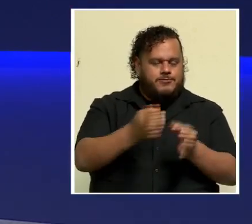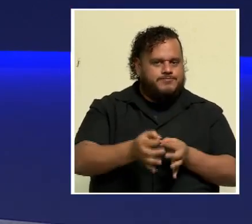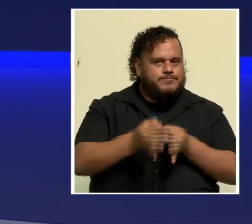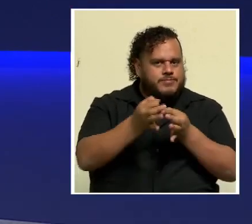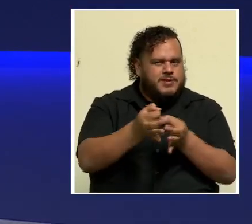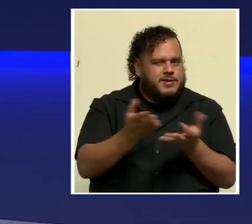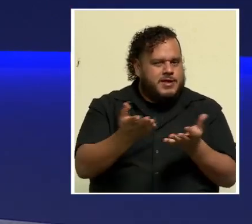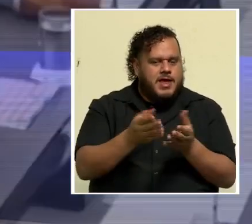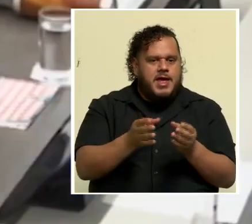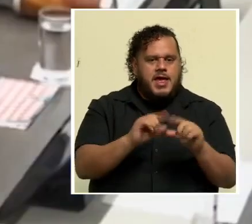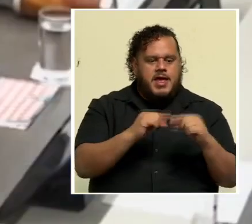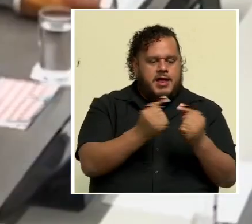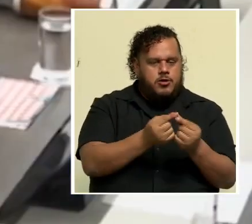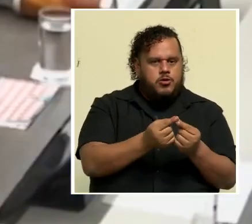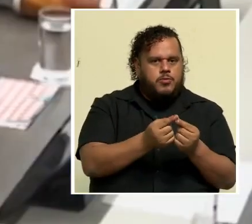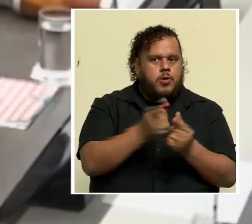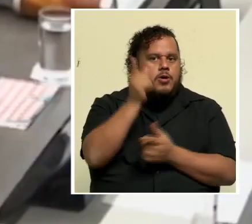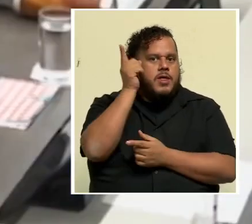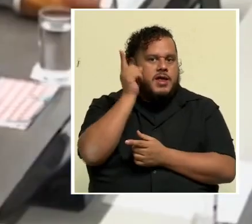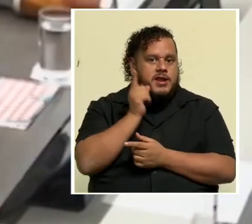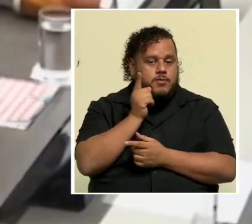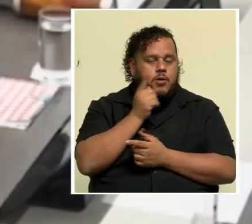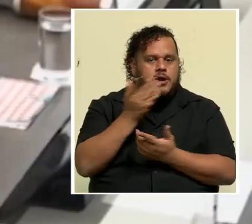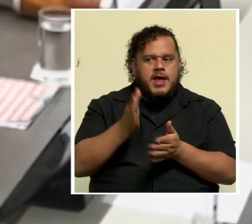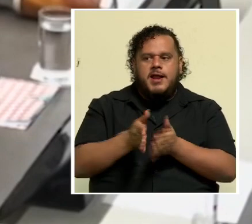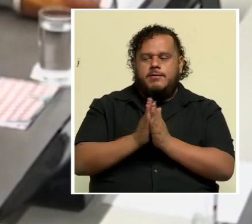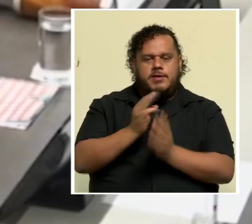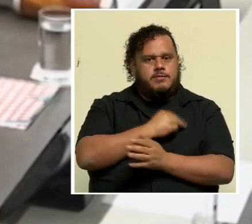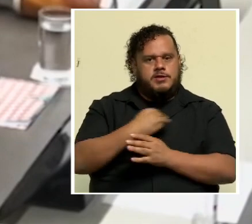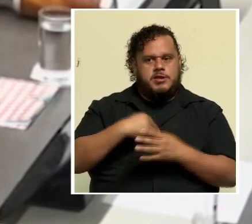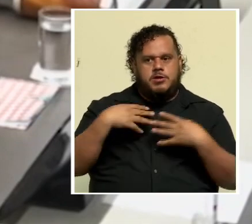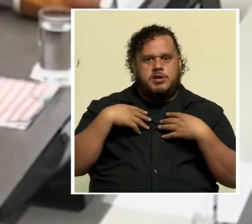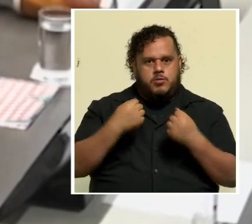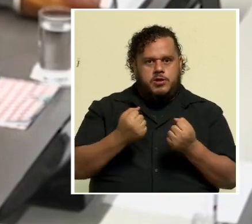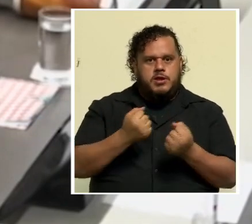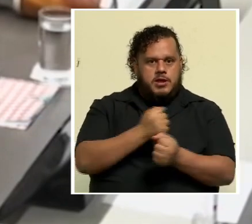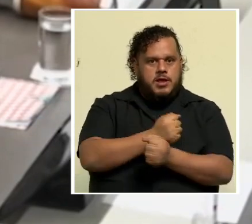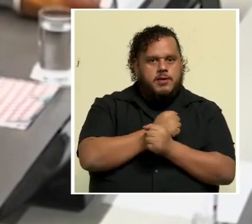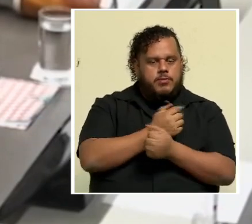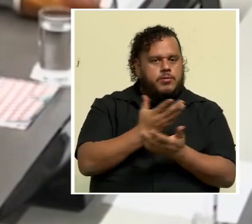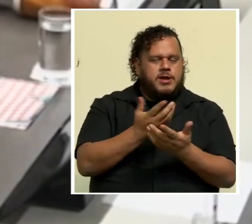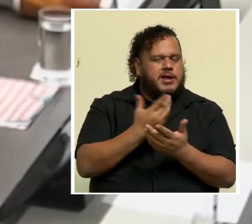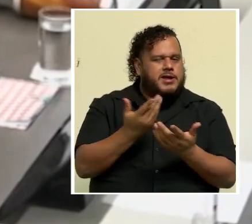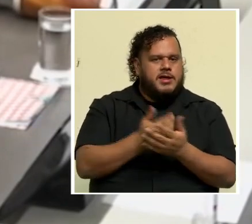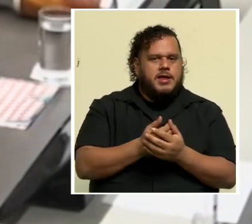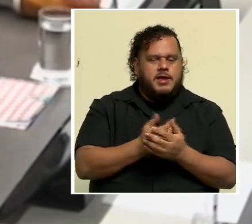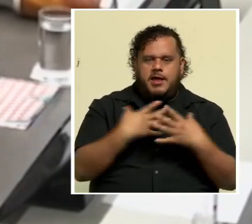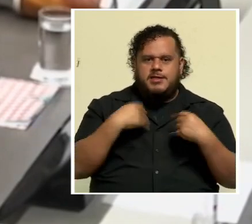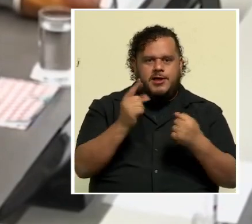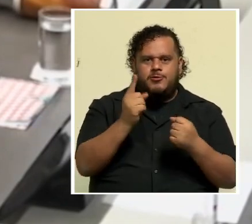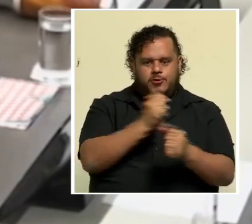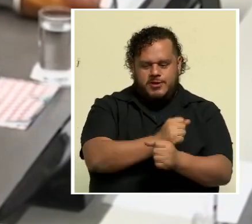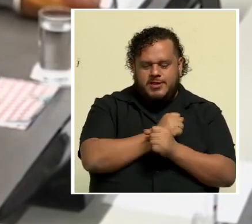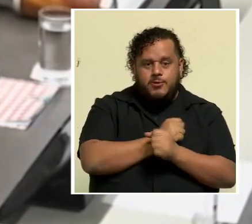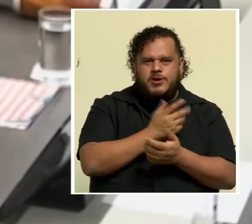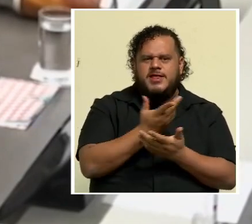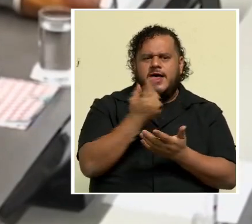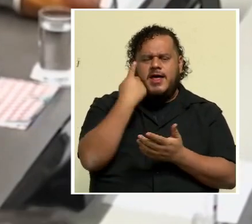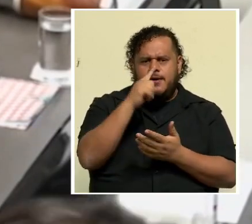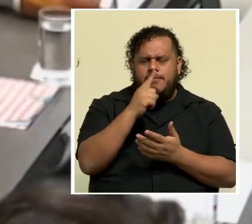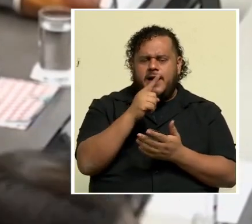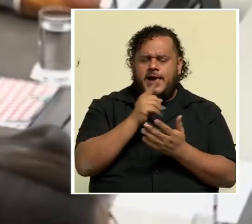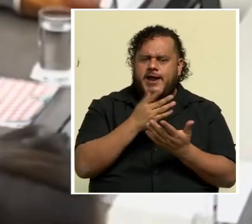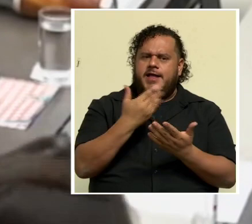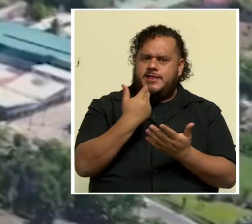adelantamos que la Comisión de la Provincia de Limón le pide al Ministerio de Seguridad Pública acercamiento con las municipalidades para abordar con mayor seriedad